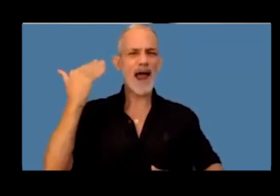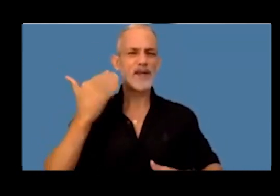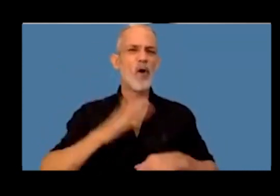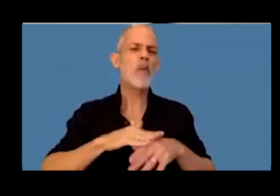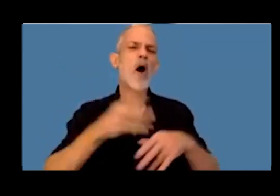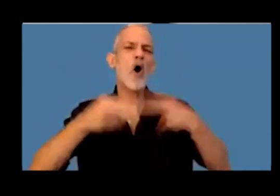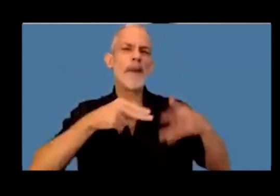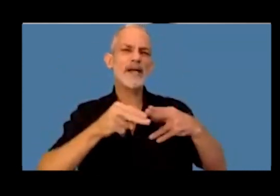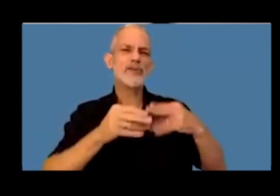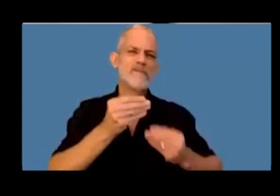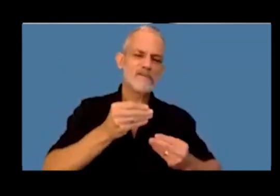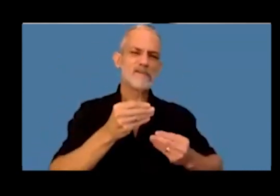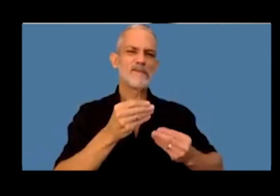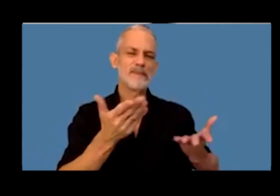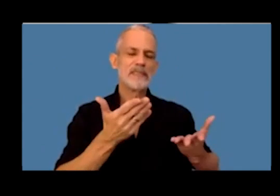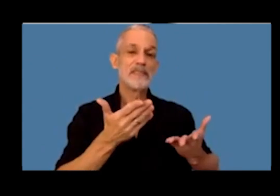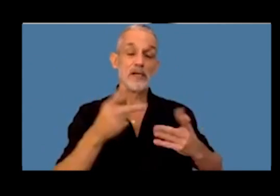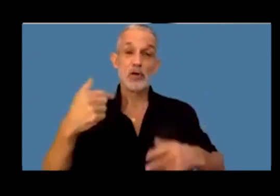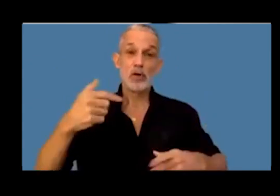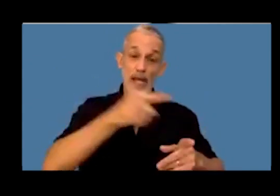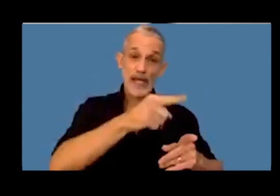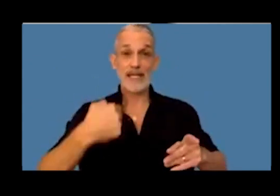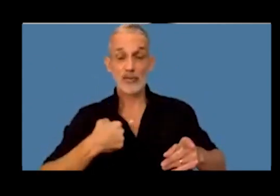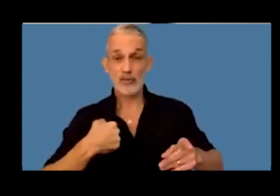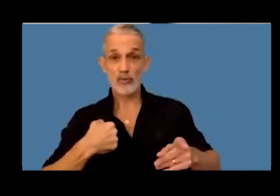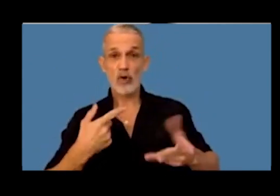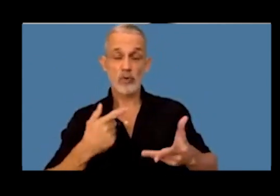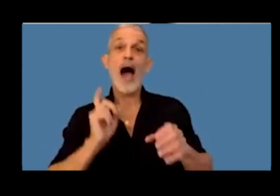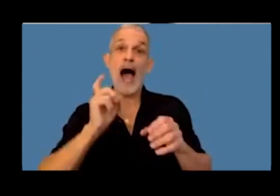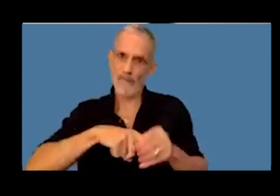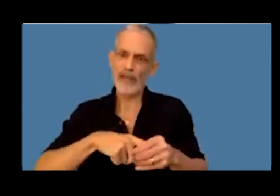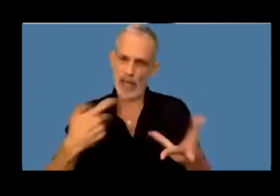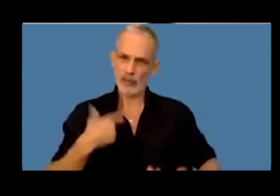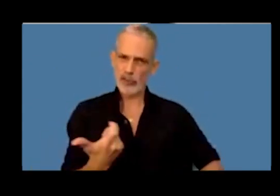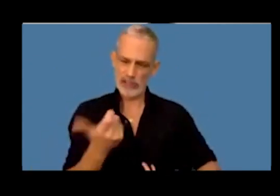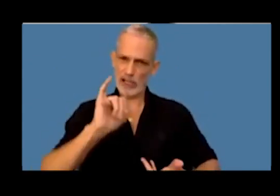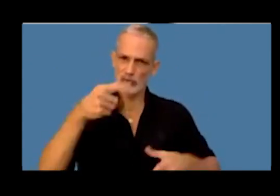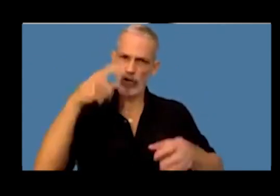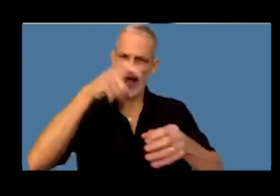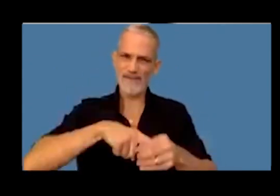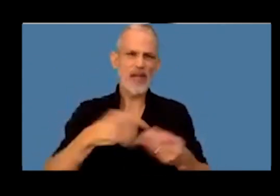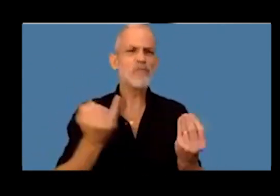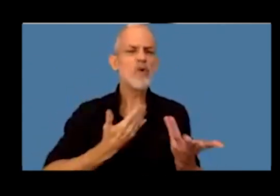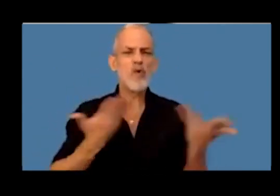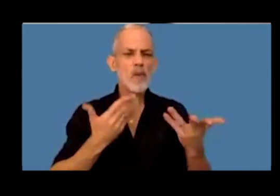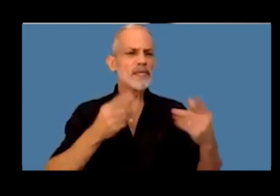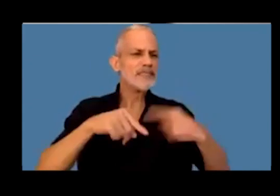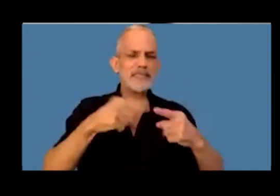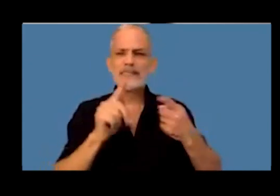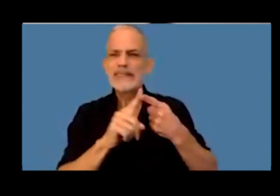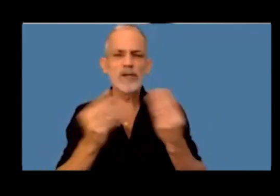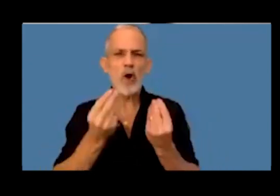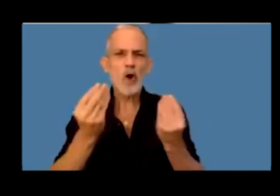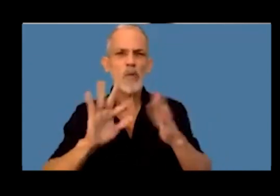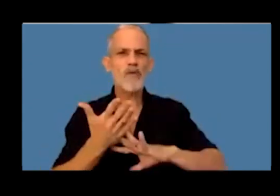fallida, y tanto ella como yo somos afiliados, por supuesto, al sindicato. ¿Por dónde debería empezar a hablar para saber cuáles son